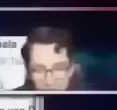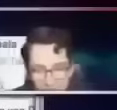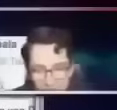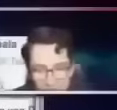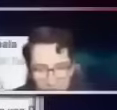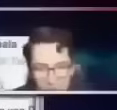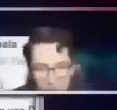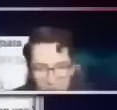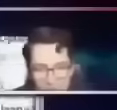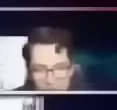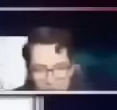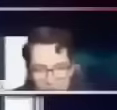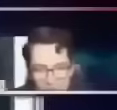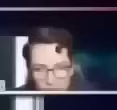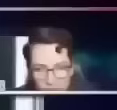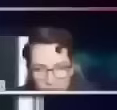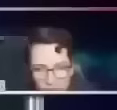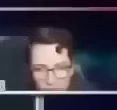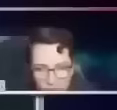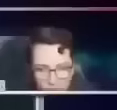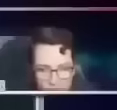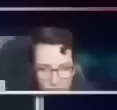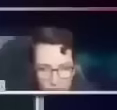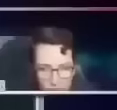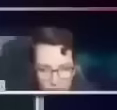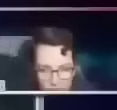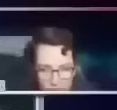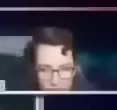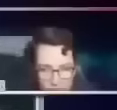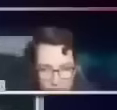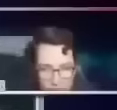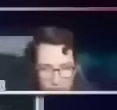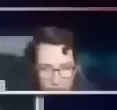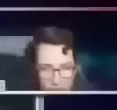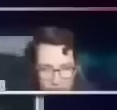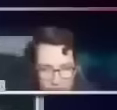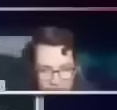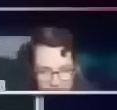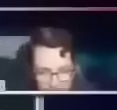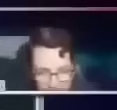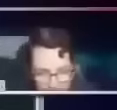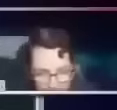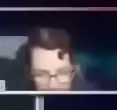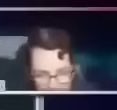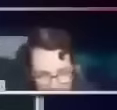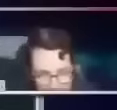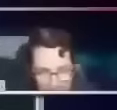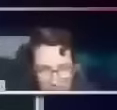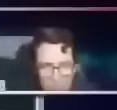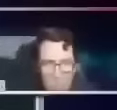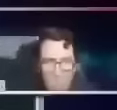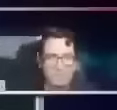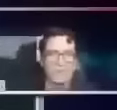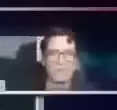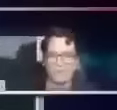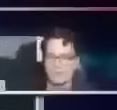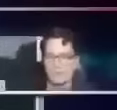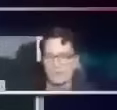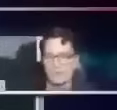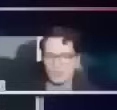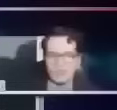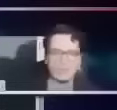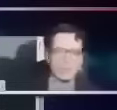busquen por mejorar el servicio público, por garantizar las libertades, como los soldados